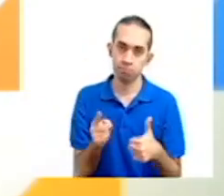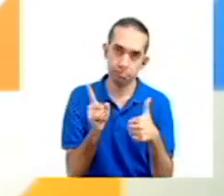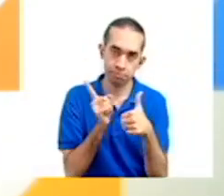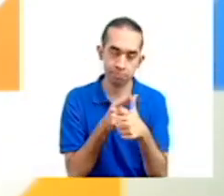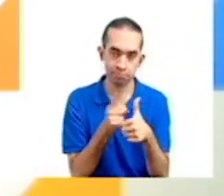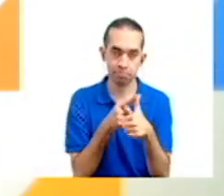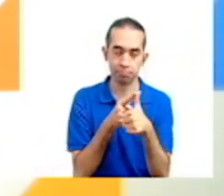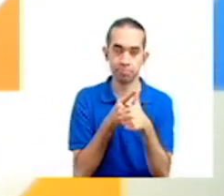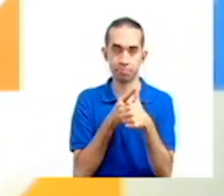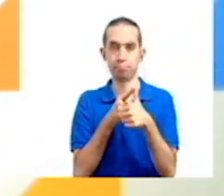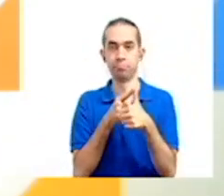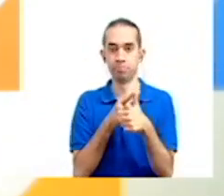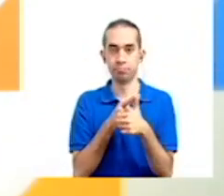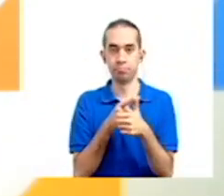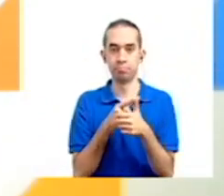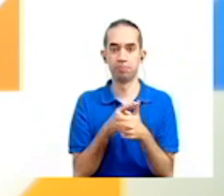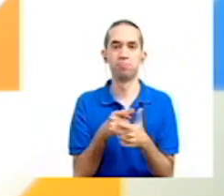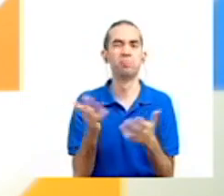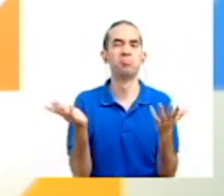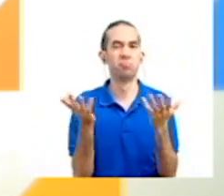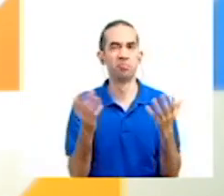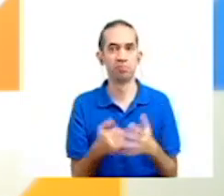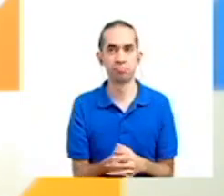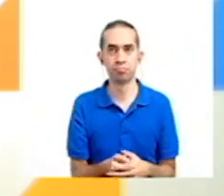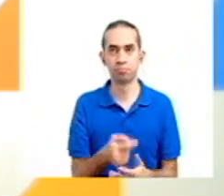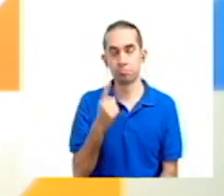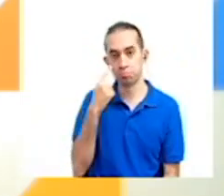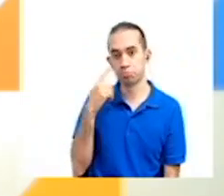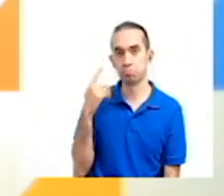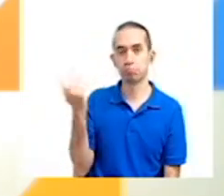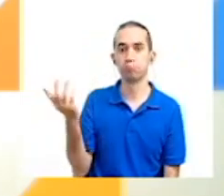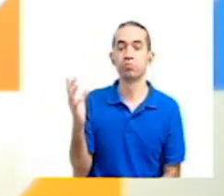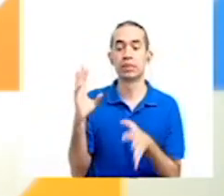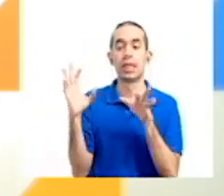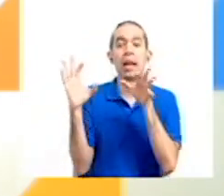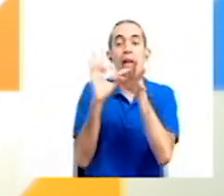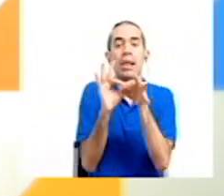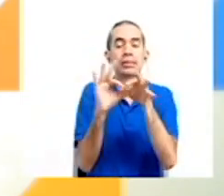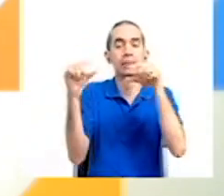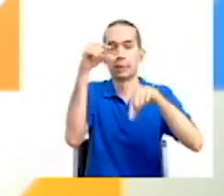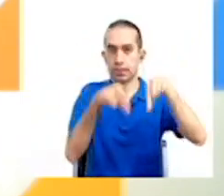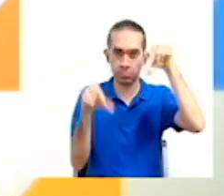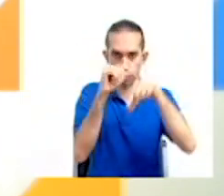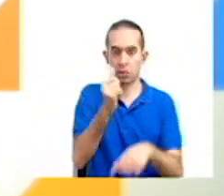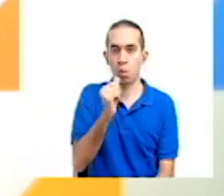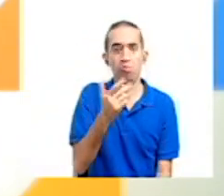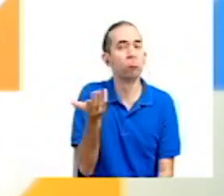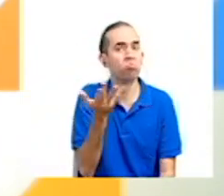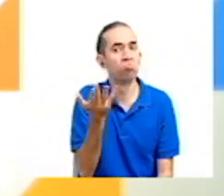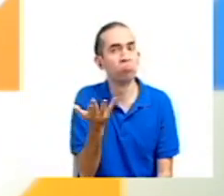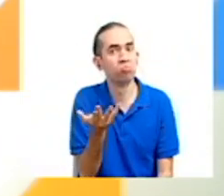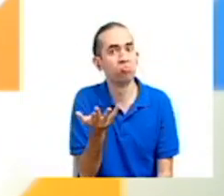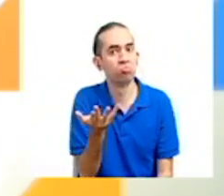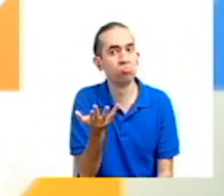les voy a hacer. ¿Qué me podrían decir ustedes del enlace químico que tiene el agua?